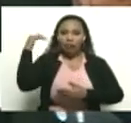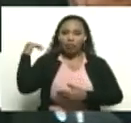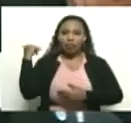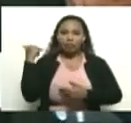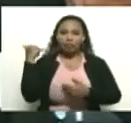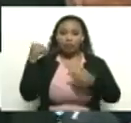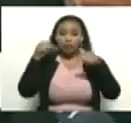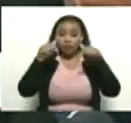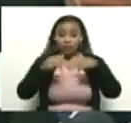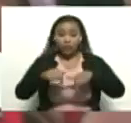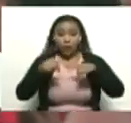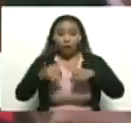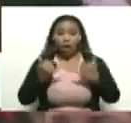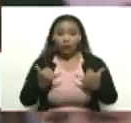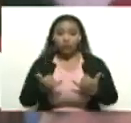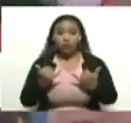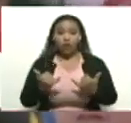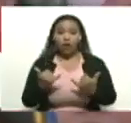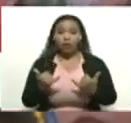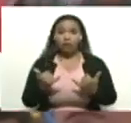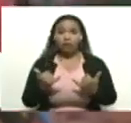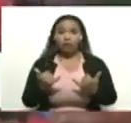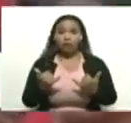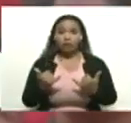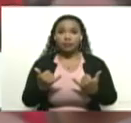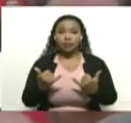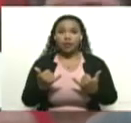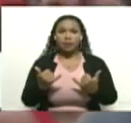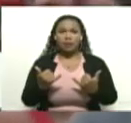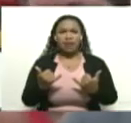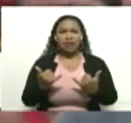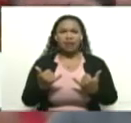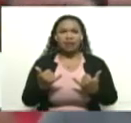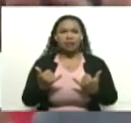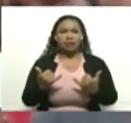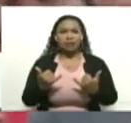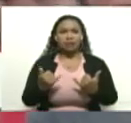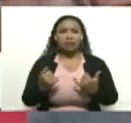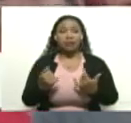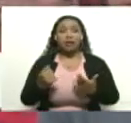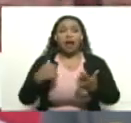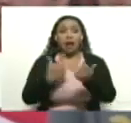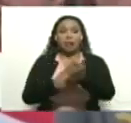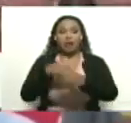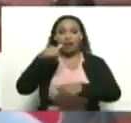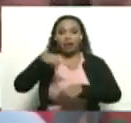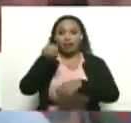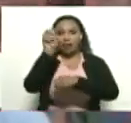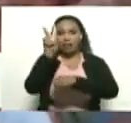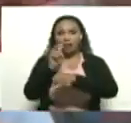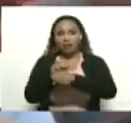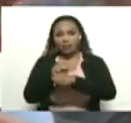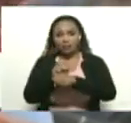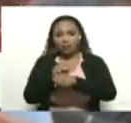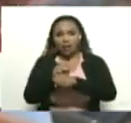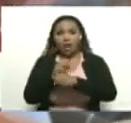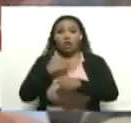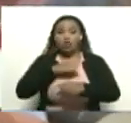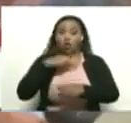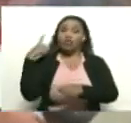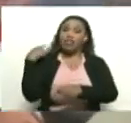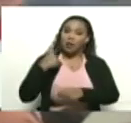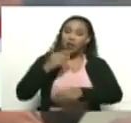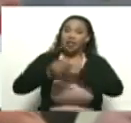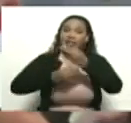hoy, hermanos y hermanas de La Vega, esta manifestación tiene que servir para hermanarnos más,